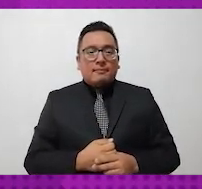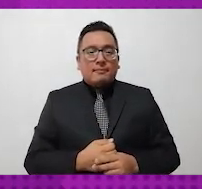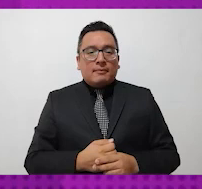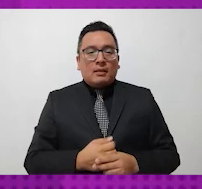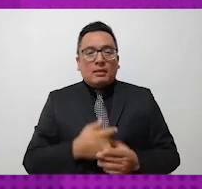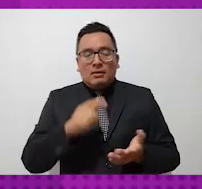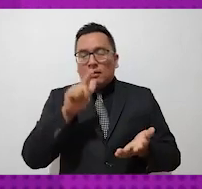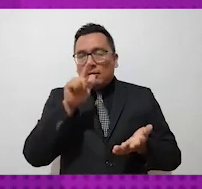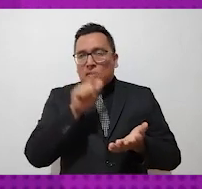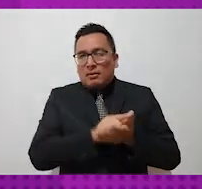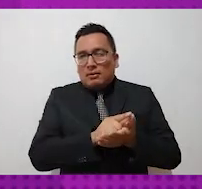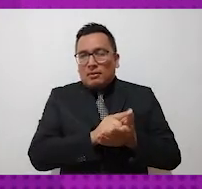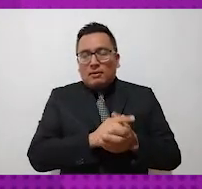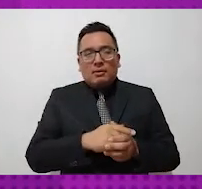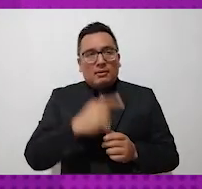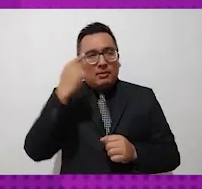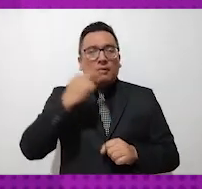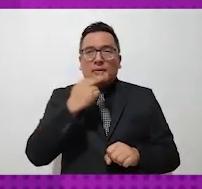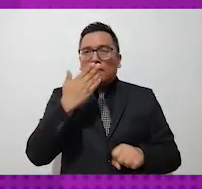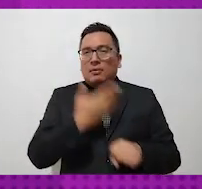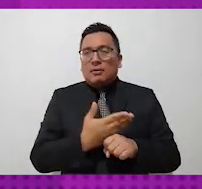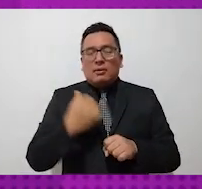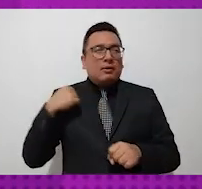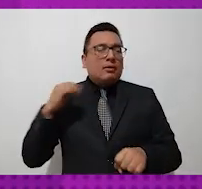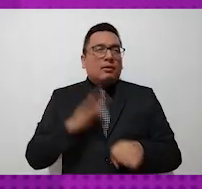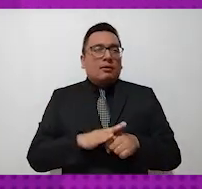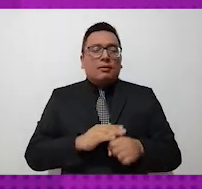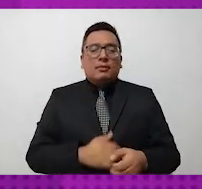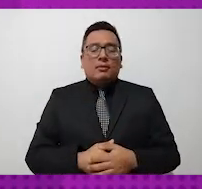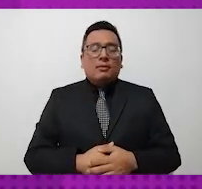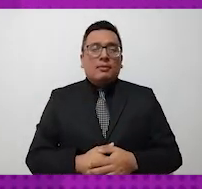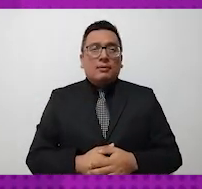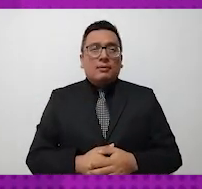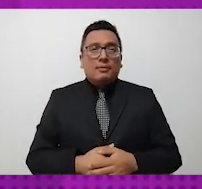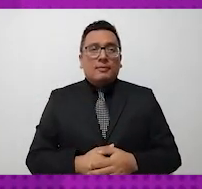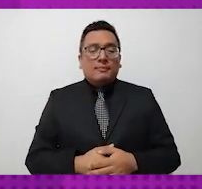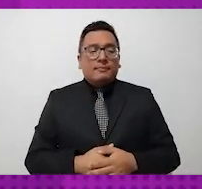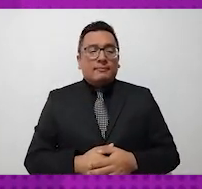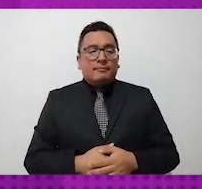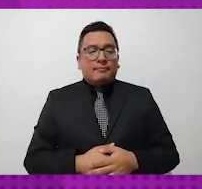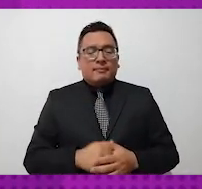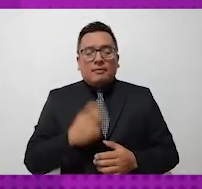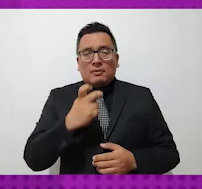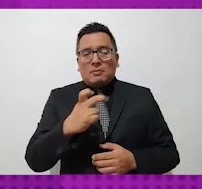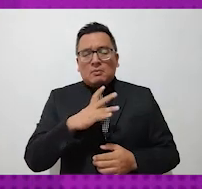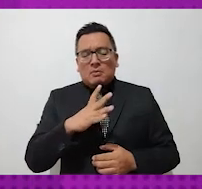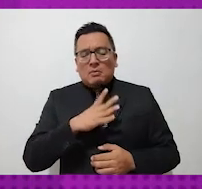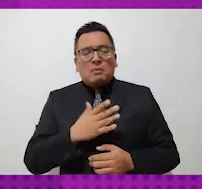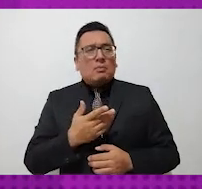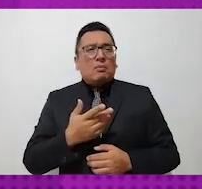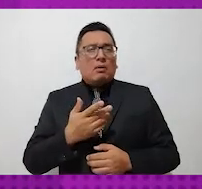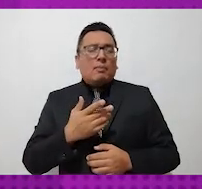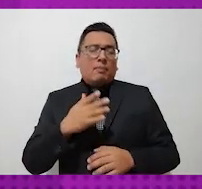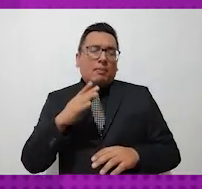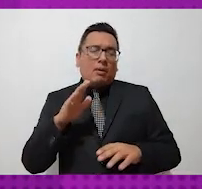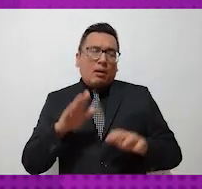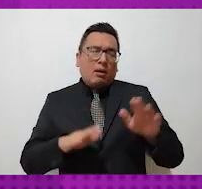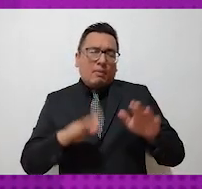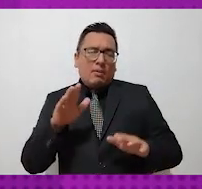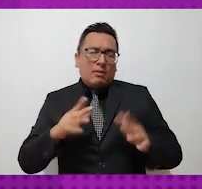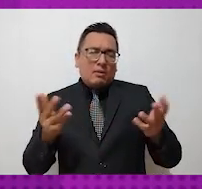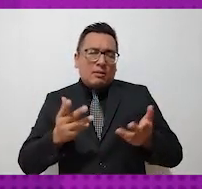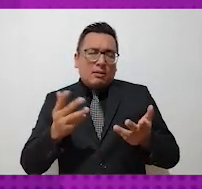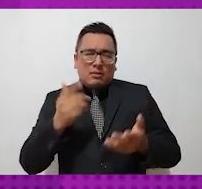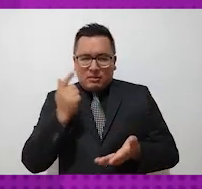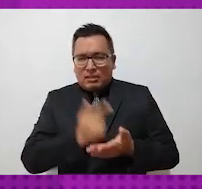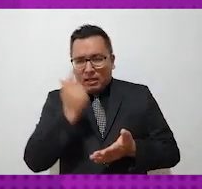La Ley General de Responsabilidades Administrativas sí encuadra también las faltas graves, sin embargo,